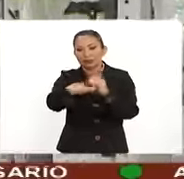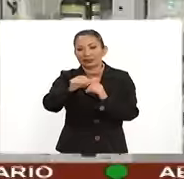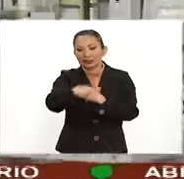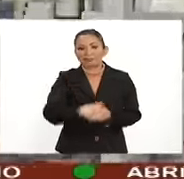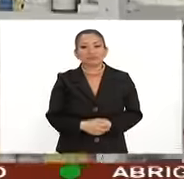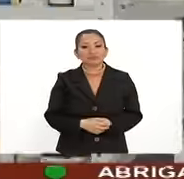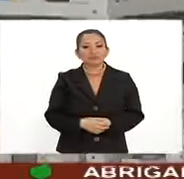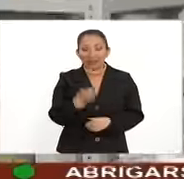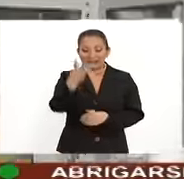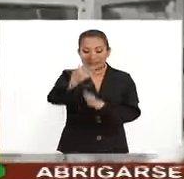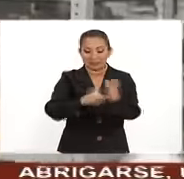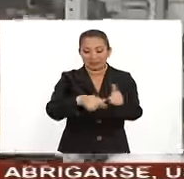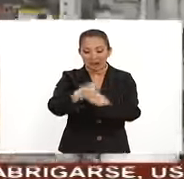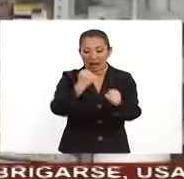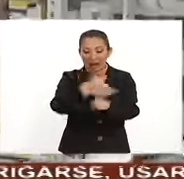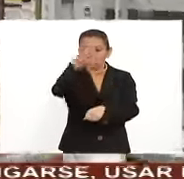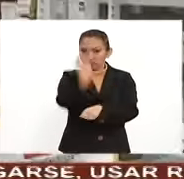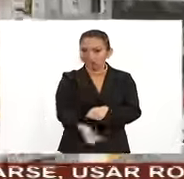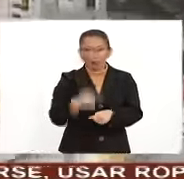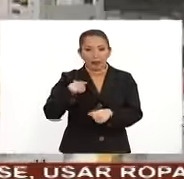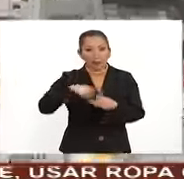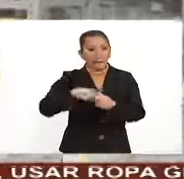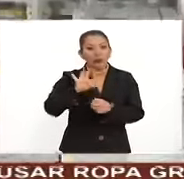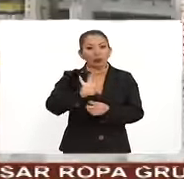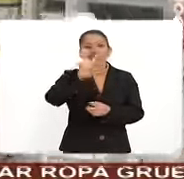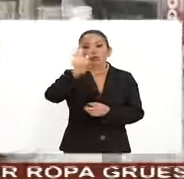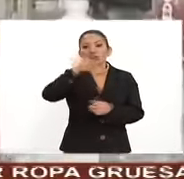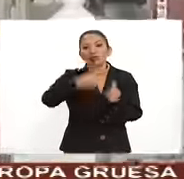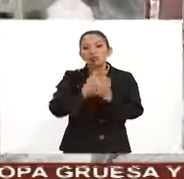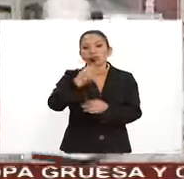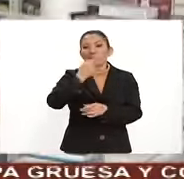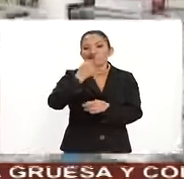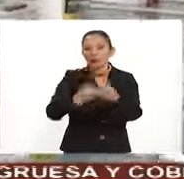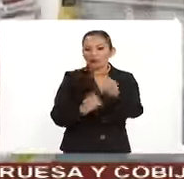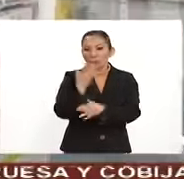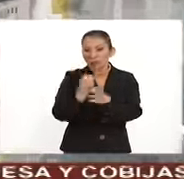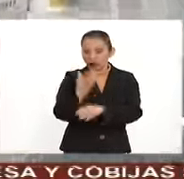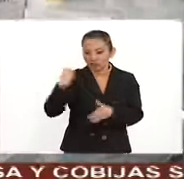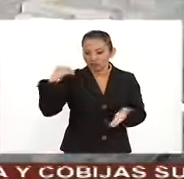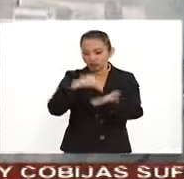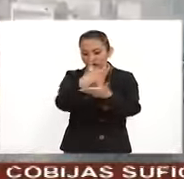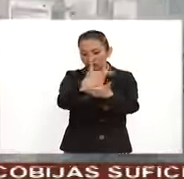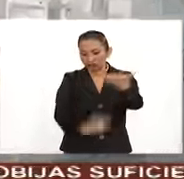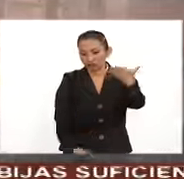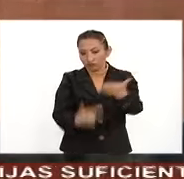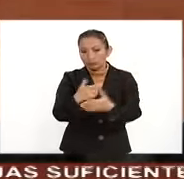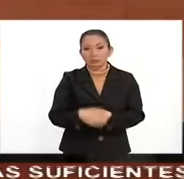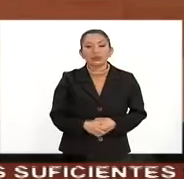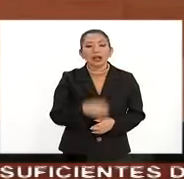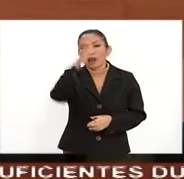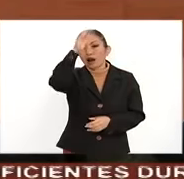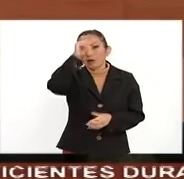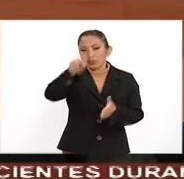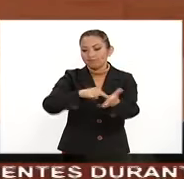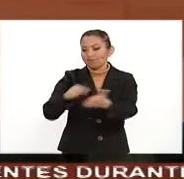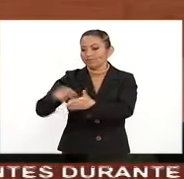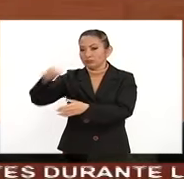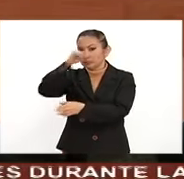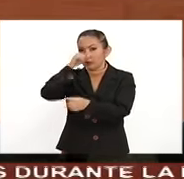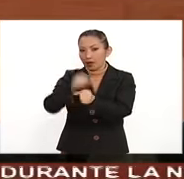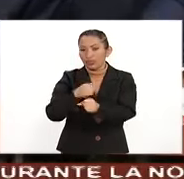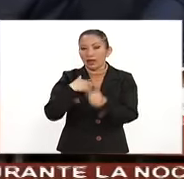en el primer trimestre del año se autorizará la entrada de 44 nuevos medicamentos genéricos, entre otras medidas. El acuerdo fue firmado por